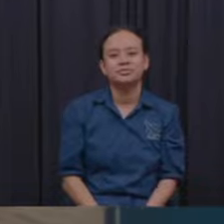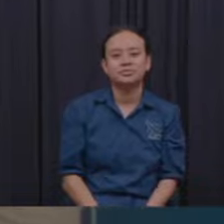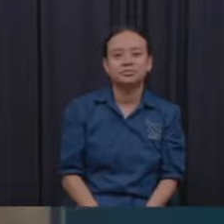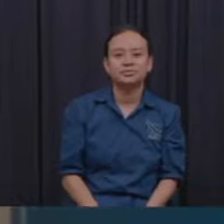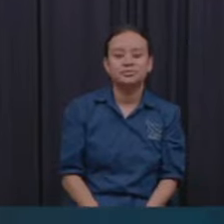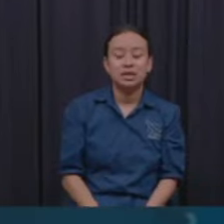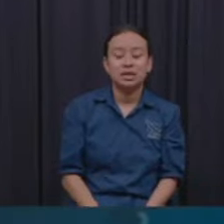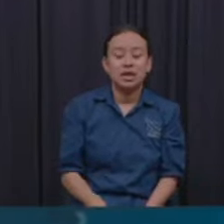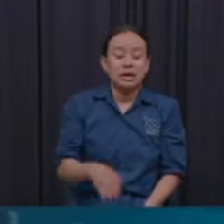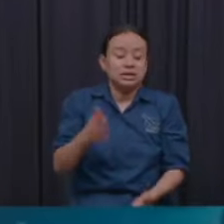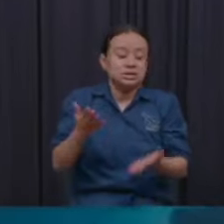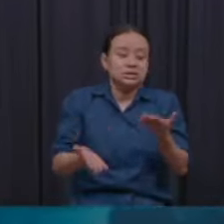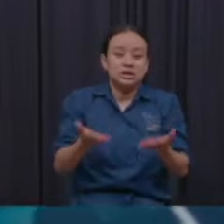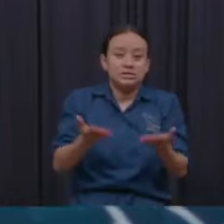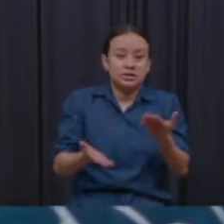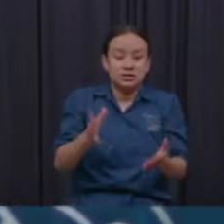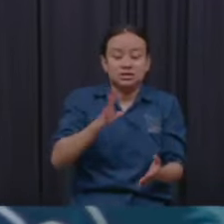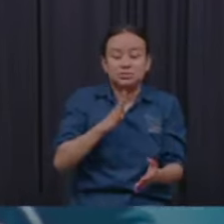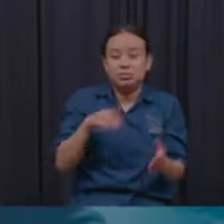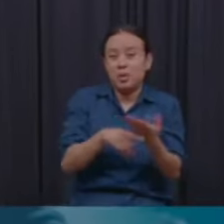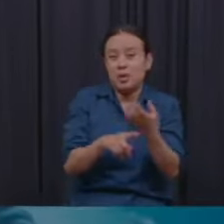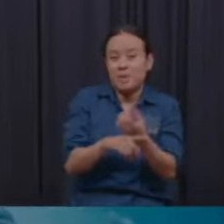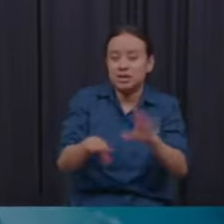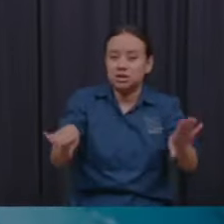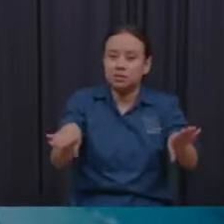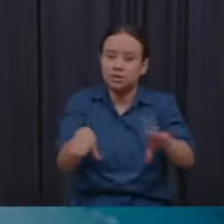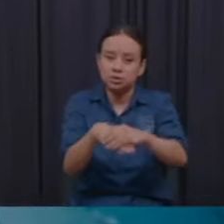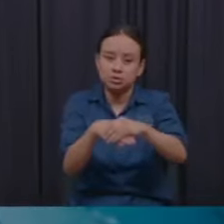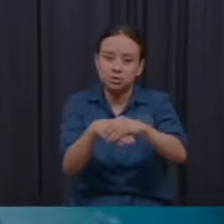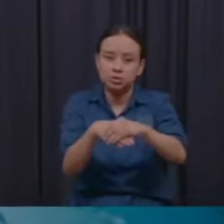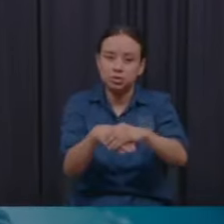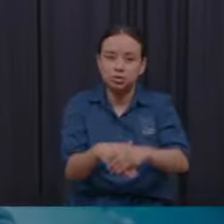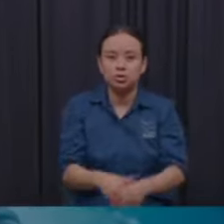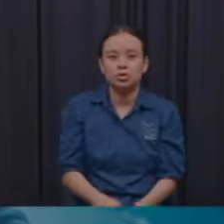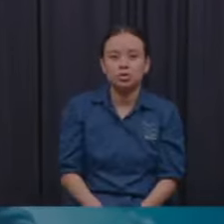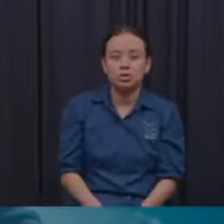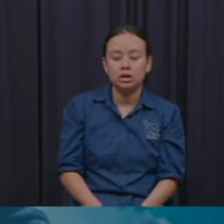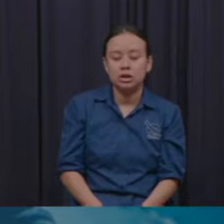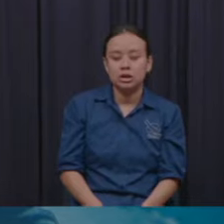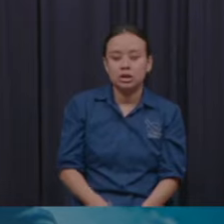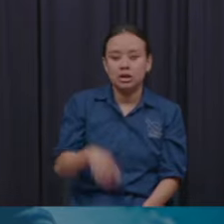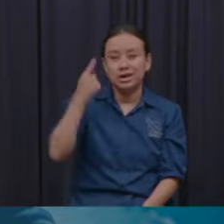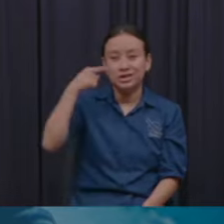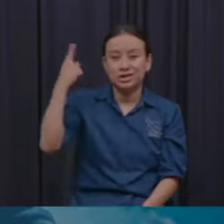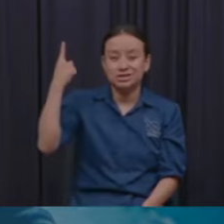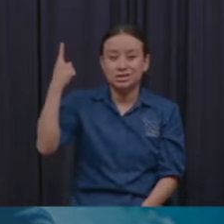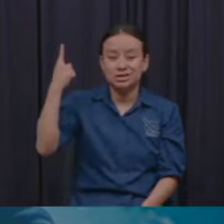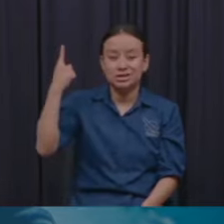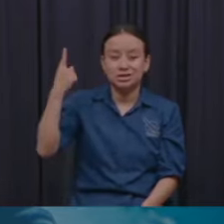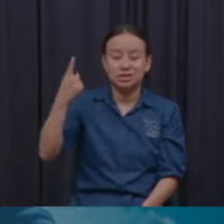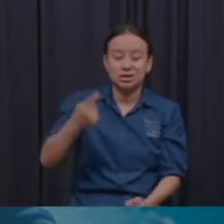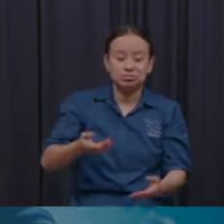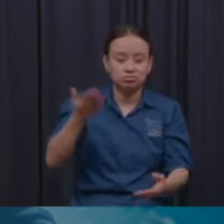Y que a veces hay problemas en el matrimonio. Hay días que todo está bonito, pero hay días que ninguno de los dos se quiere